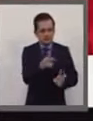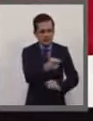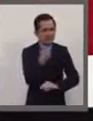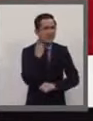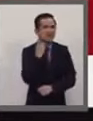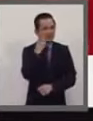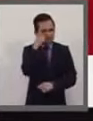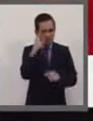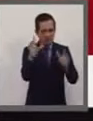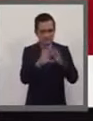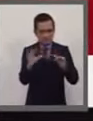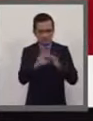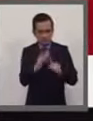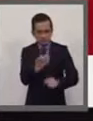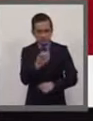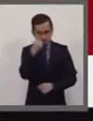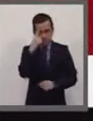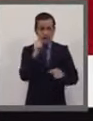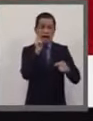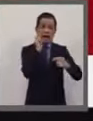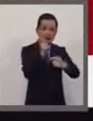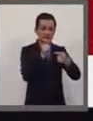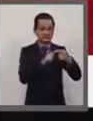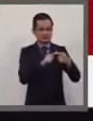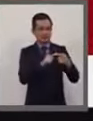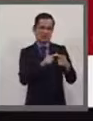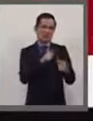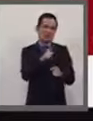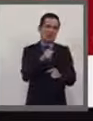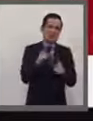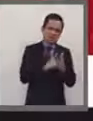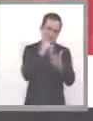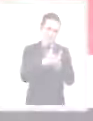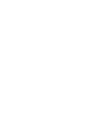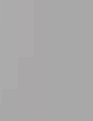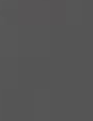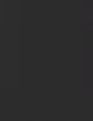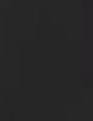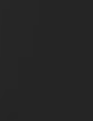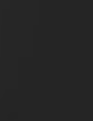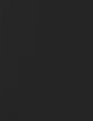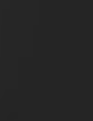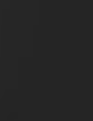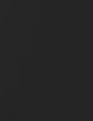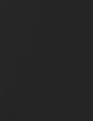por habernos señalado los significados de la Real Academia Española para el concepto.